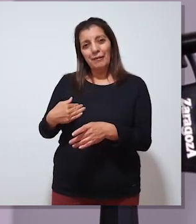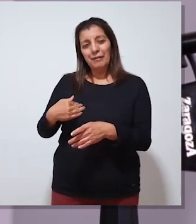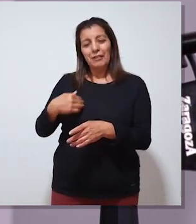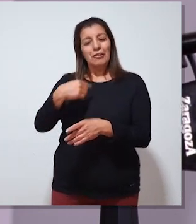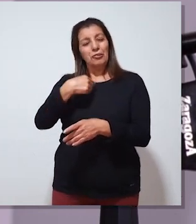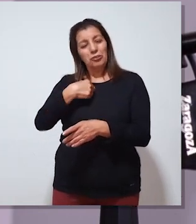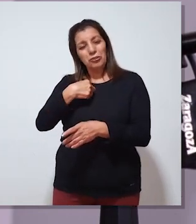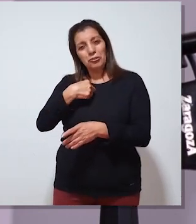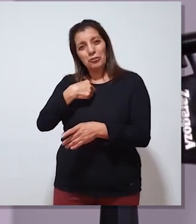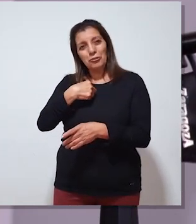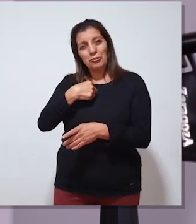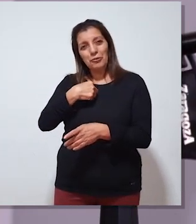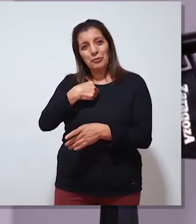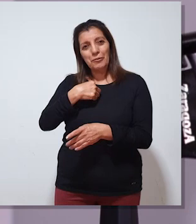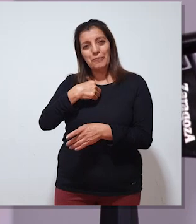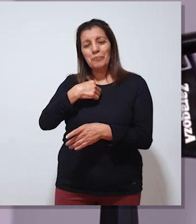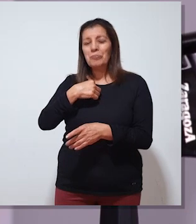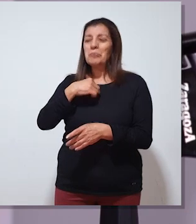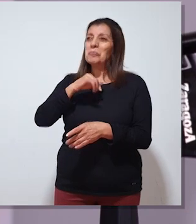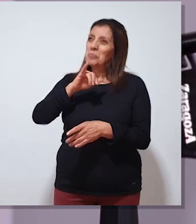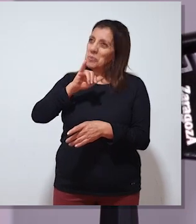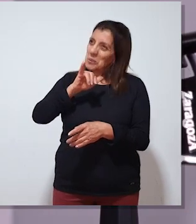Quiero decir que sí,